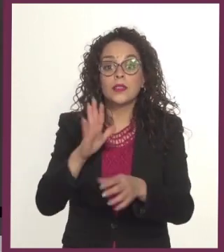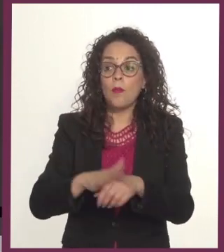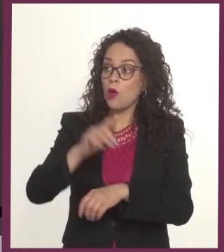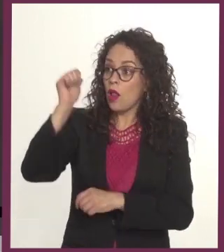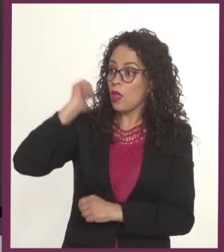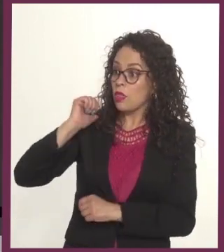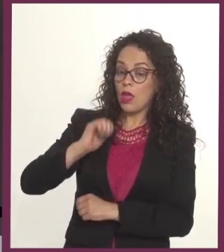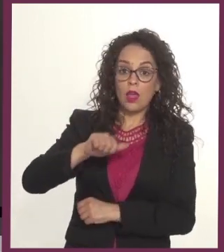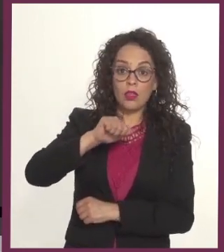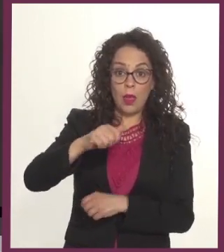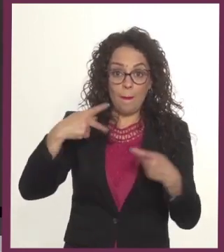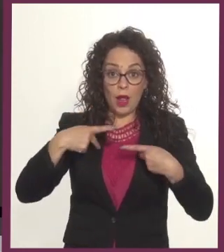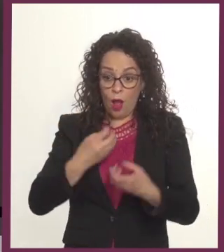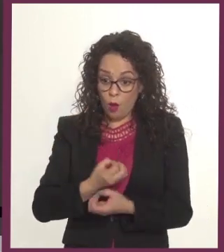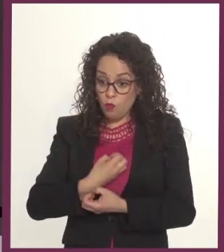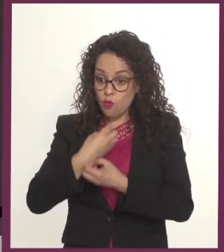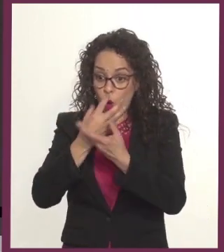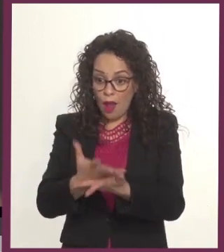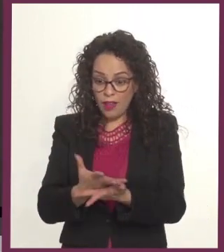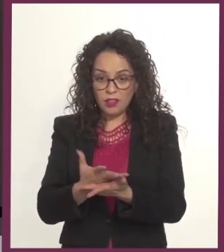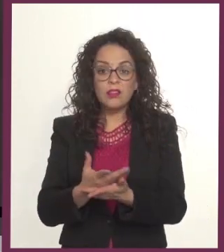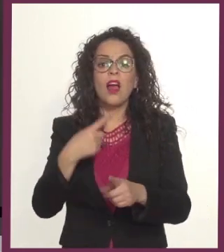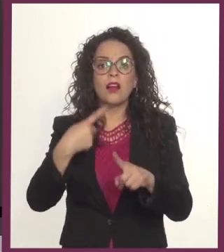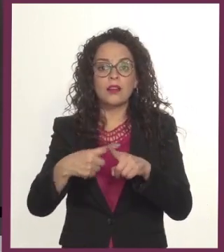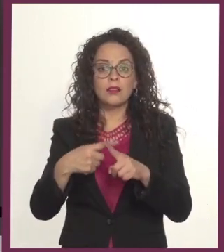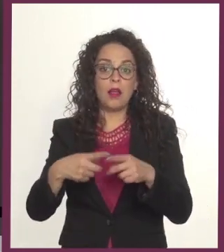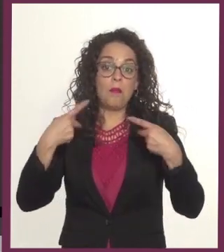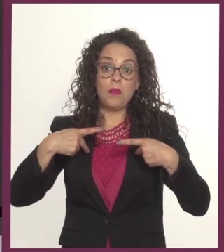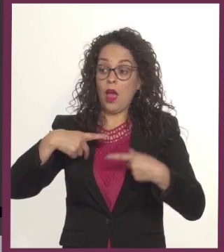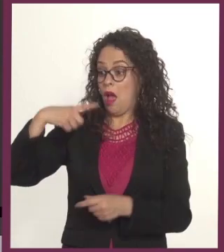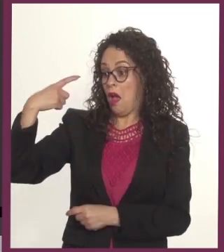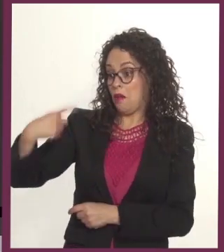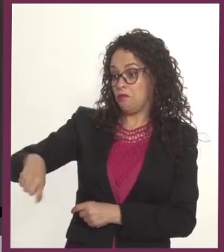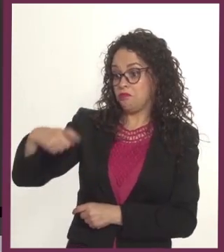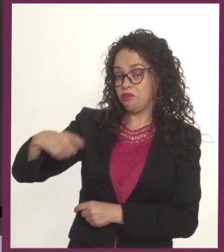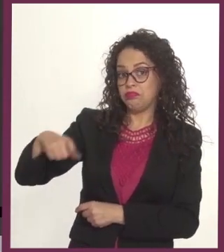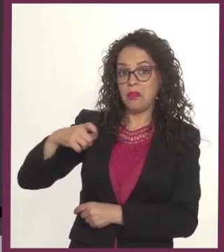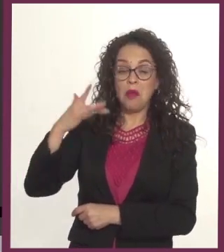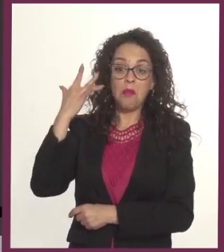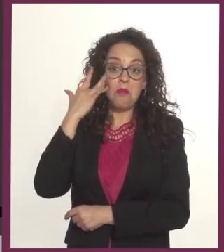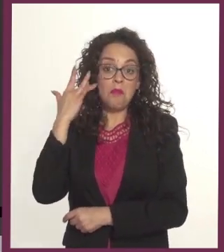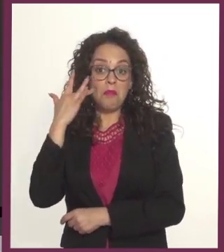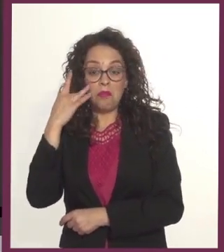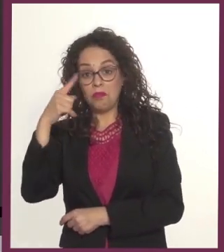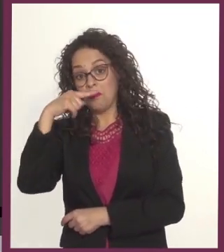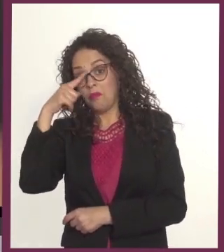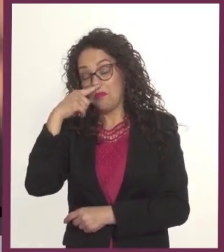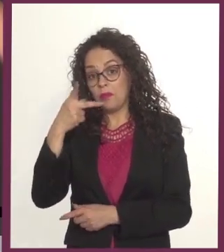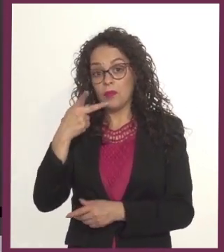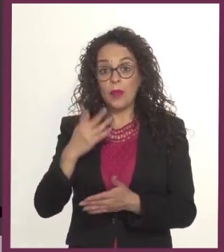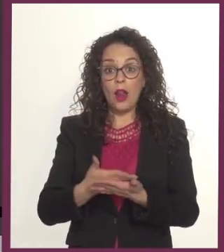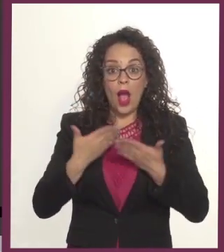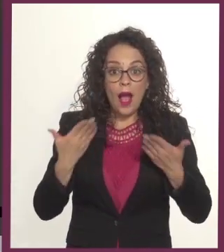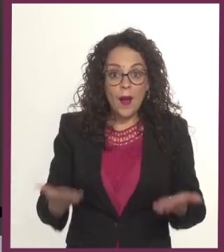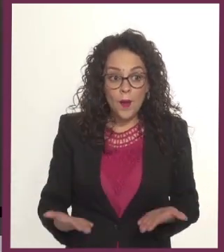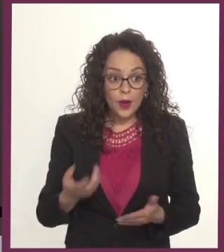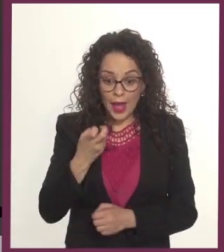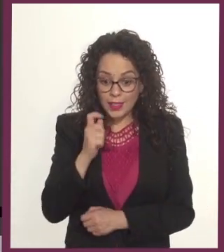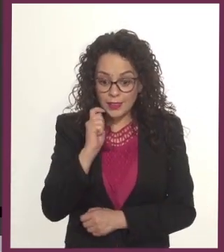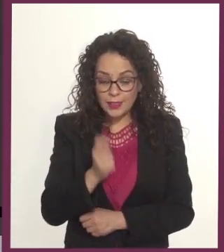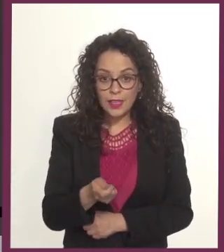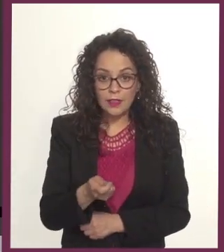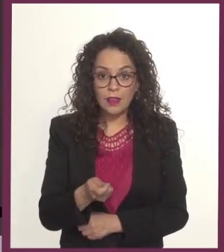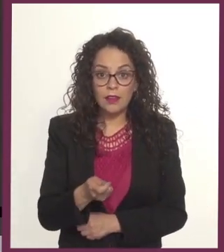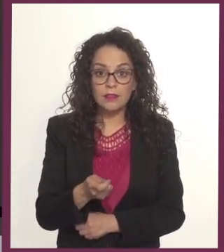mí, las batallas de freestyle se han convertido en un espacio que ha rescatado a la poesía, porque en el siglo XVI